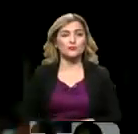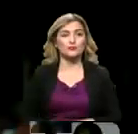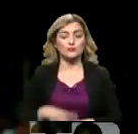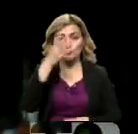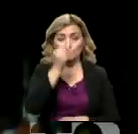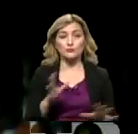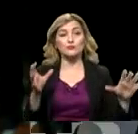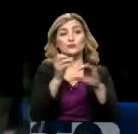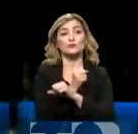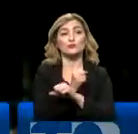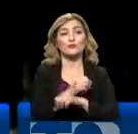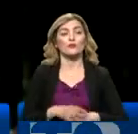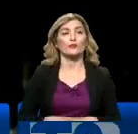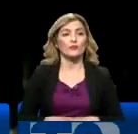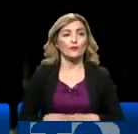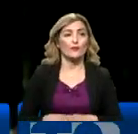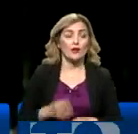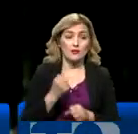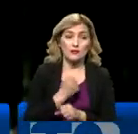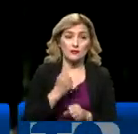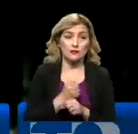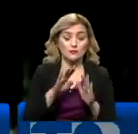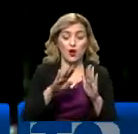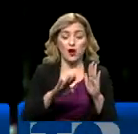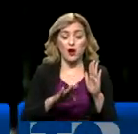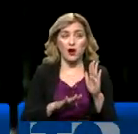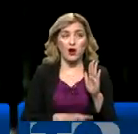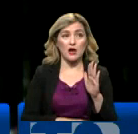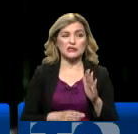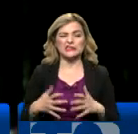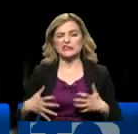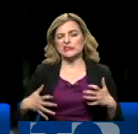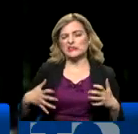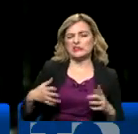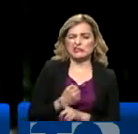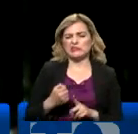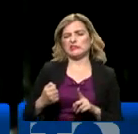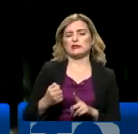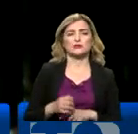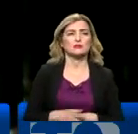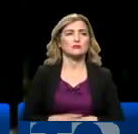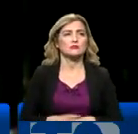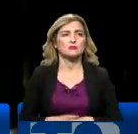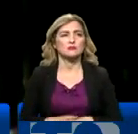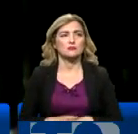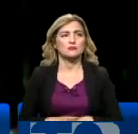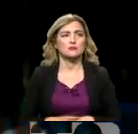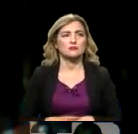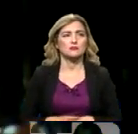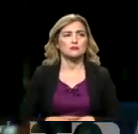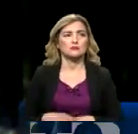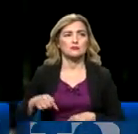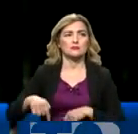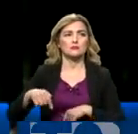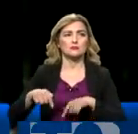Buenas noches, compañeros. Larga jornada, pero sobre todo indignante por la violencia con la que se ha actuado. Yo me encuentro aquí en el gobierno